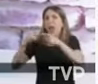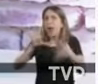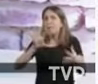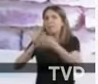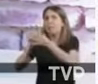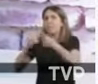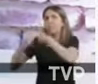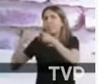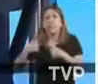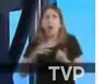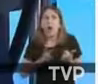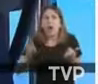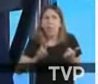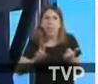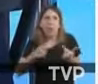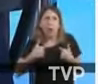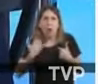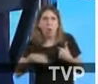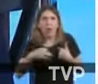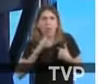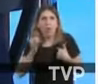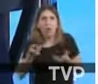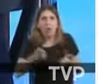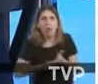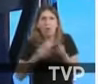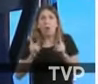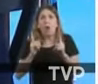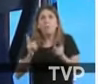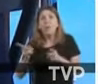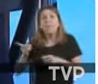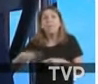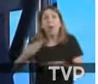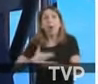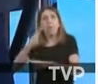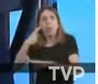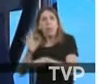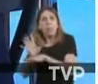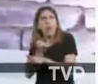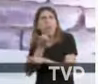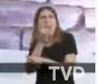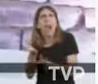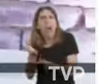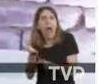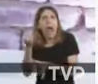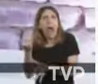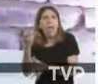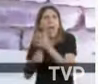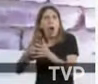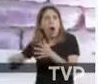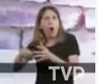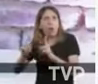a repetirla, porque lamentablemente esa evaluación ex post del Fondo fue muy parecida en algunos